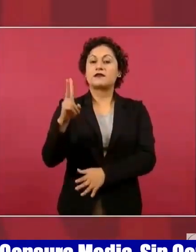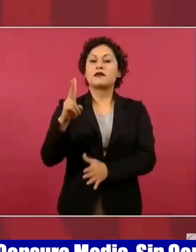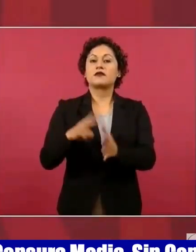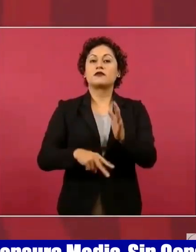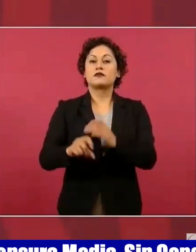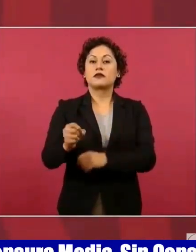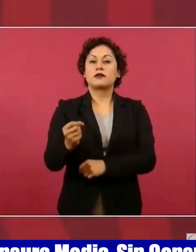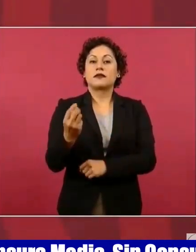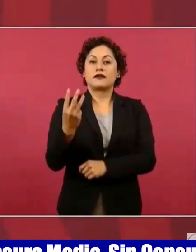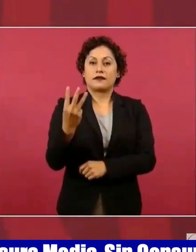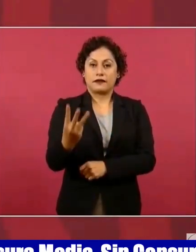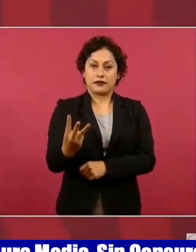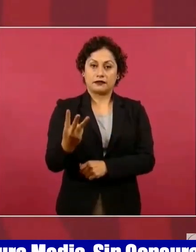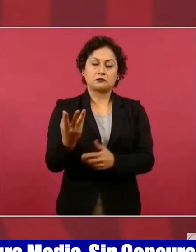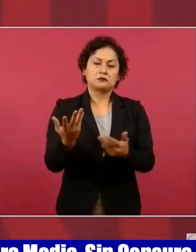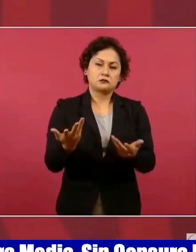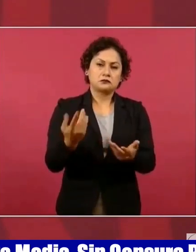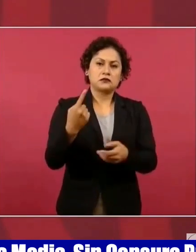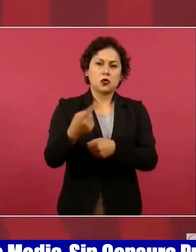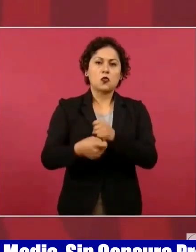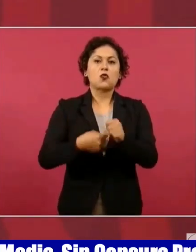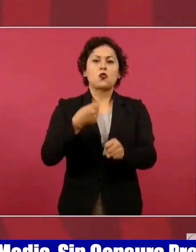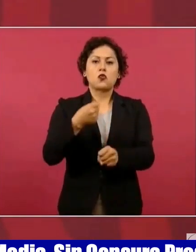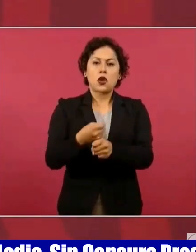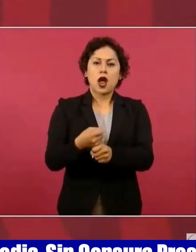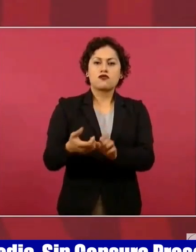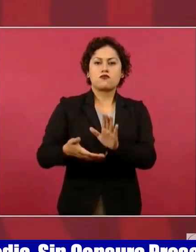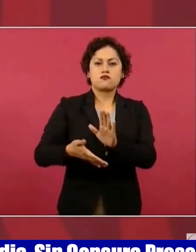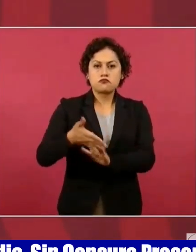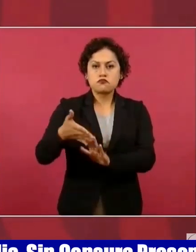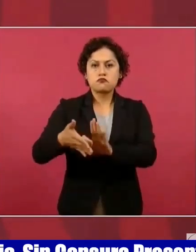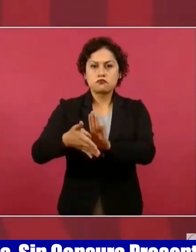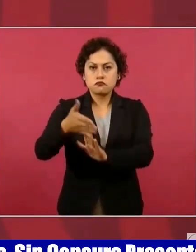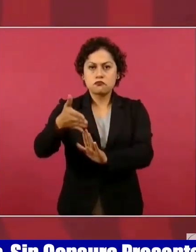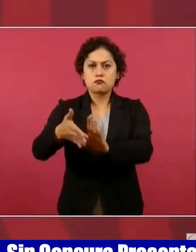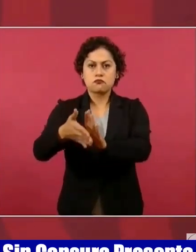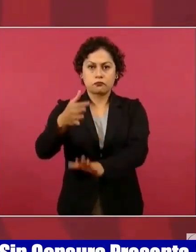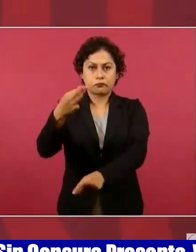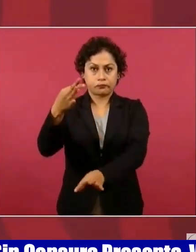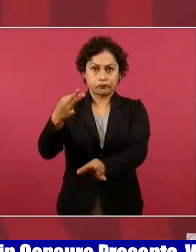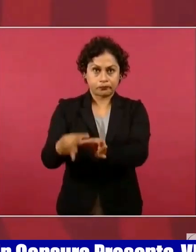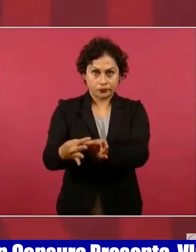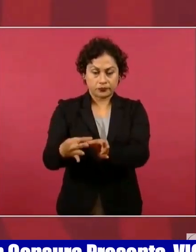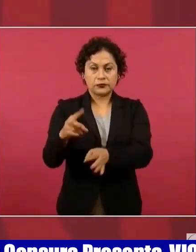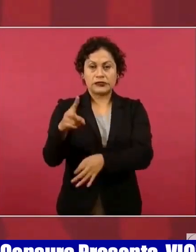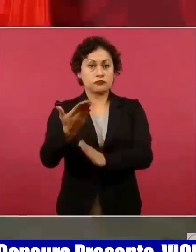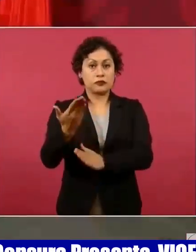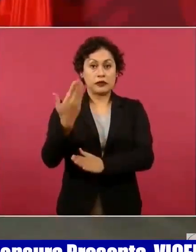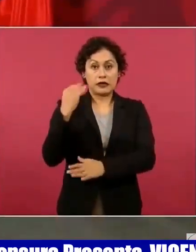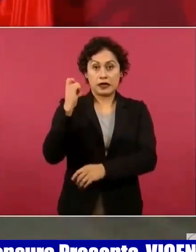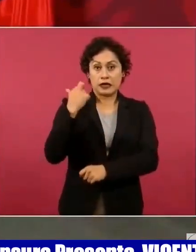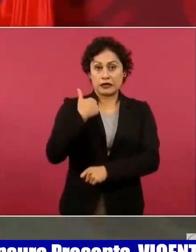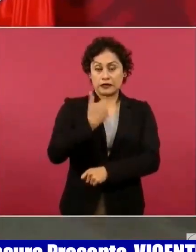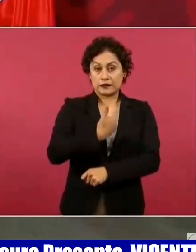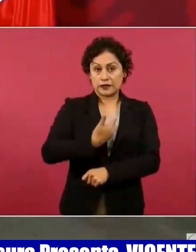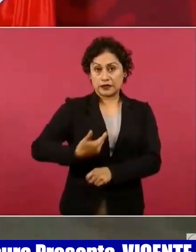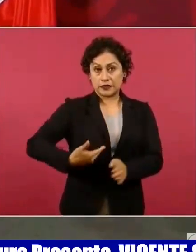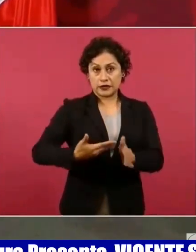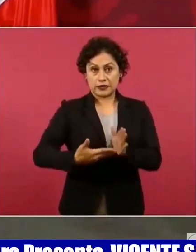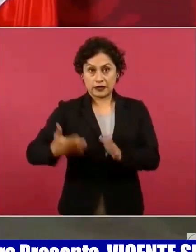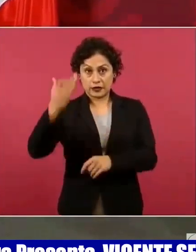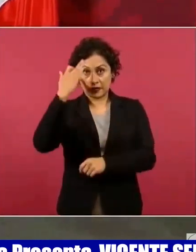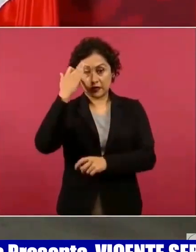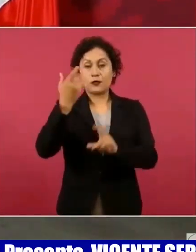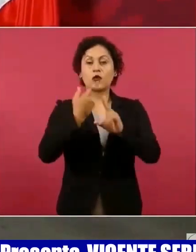que pues va a dar un dictamen sobre el tema y que él coincide, coinciden que en efecto pues hay un abogado que